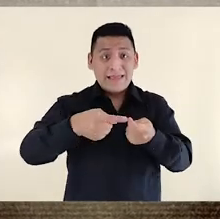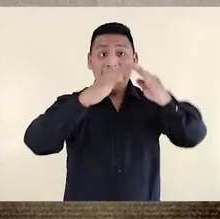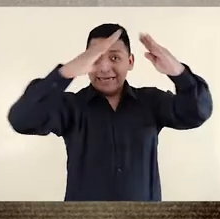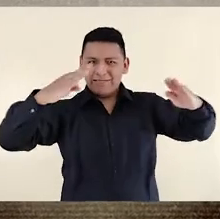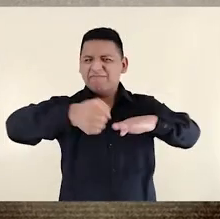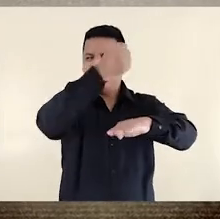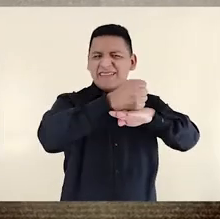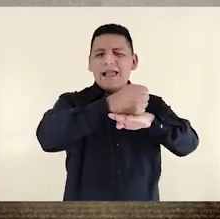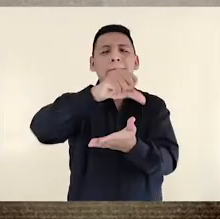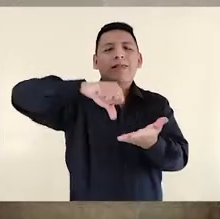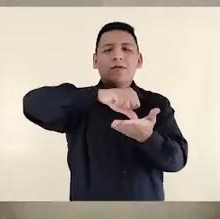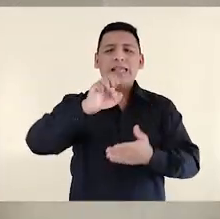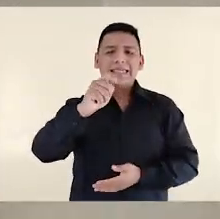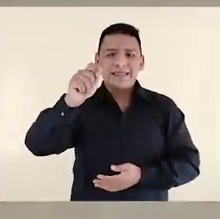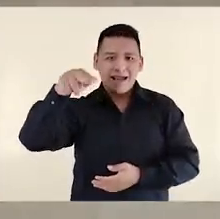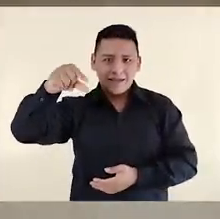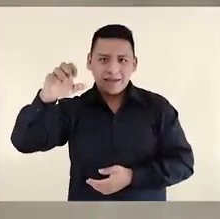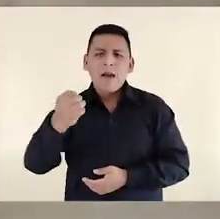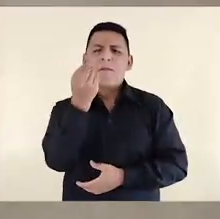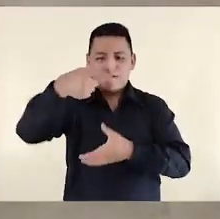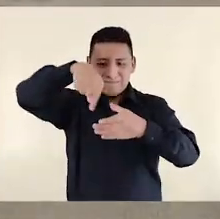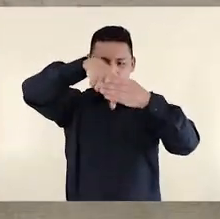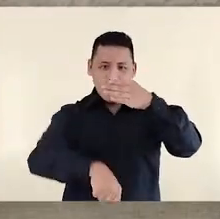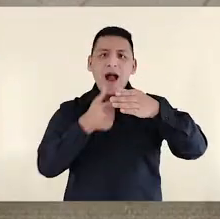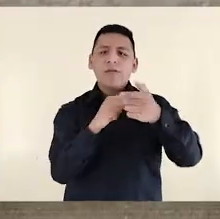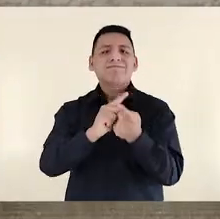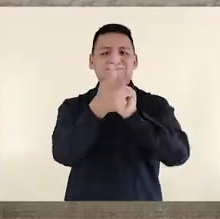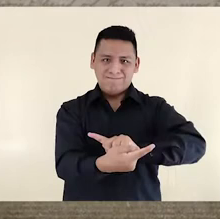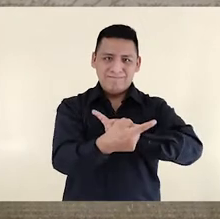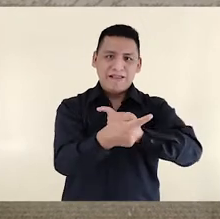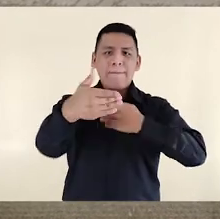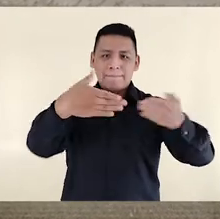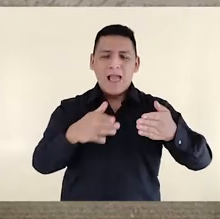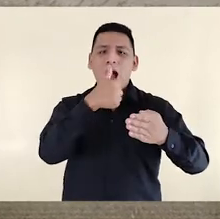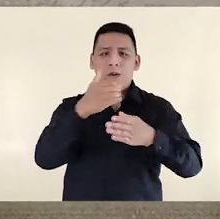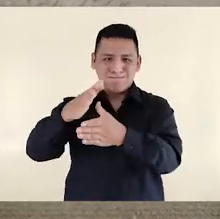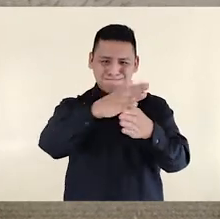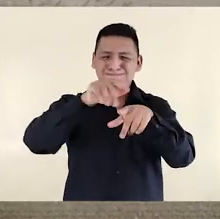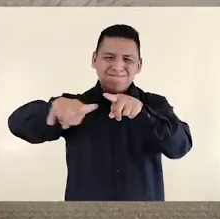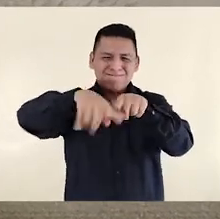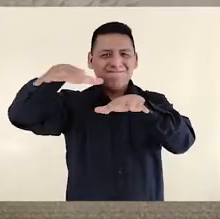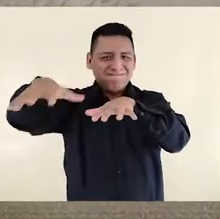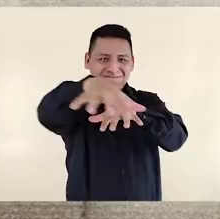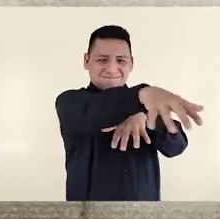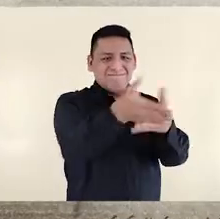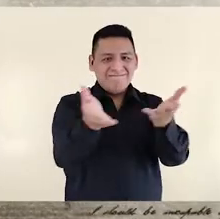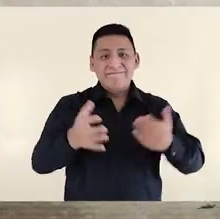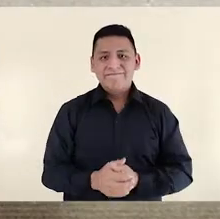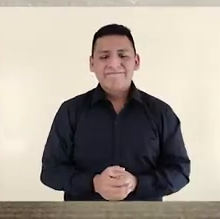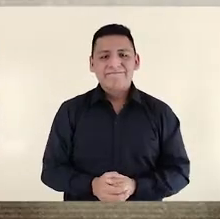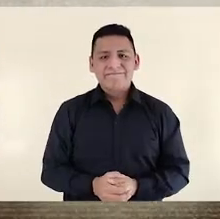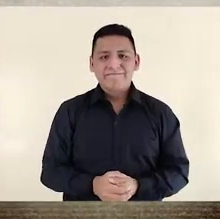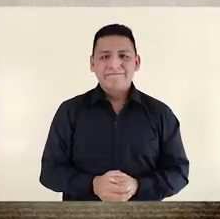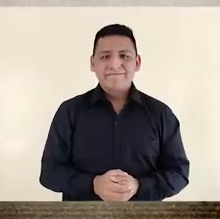a este palacio se le llamó Plazuela del Estanque, por la existencia de un estanque de agua que luego fue convertida a caja de agua para surtir a